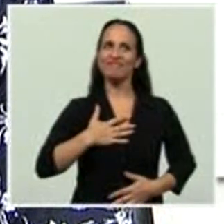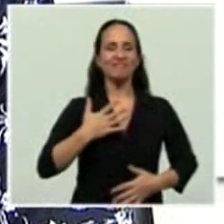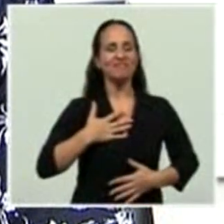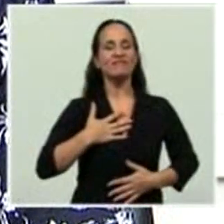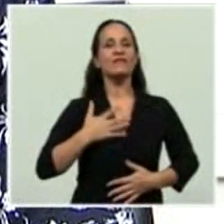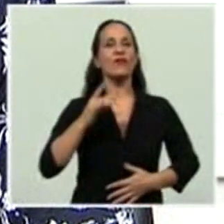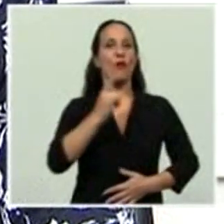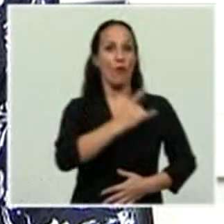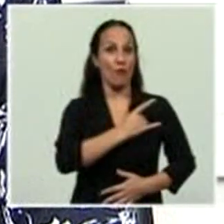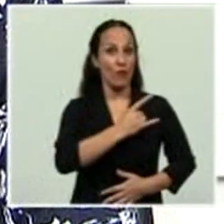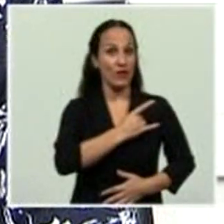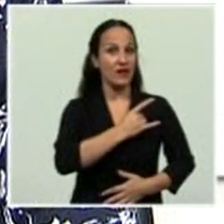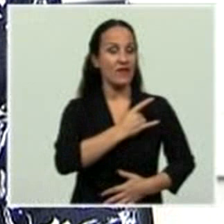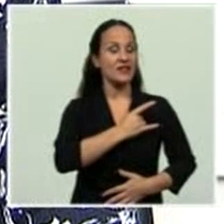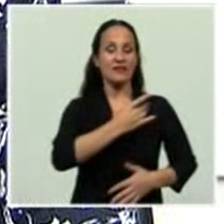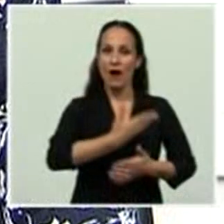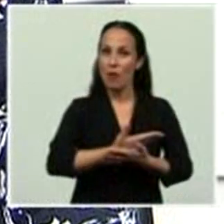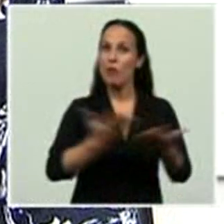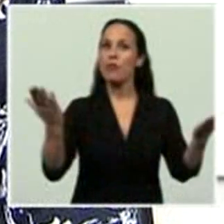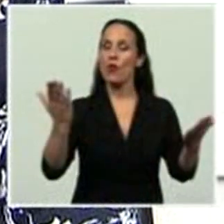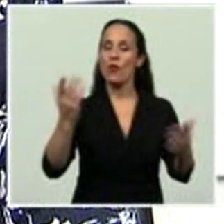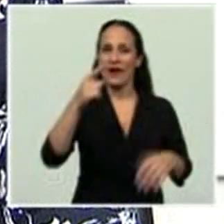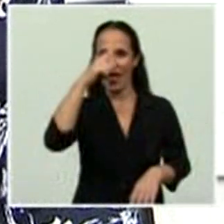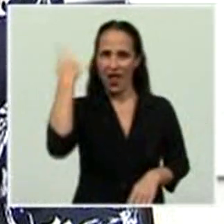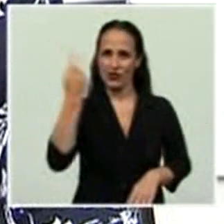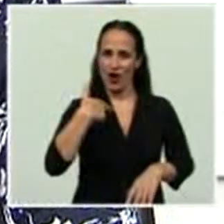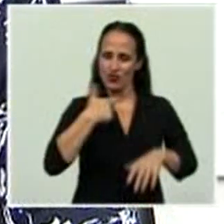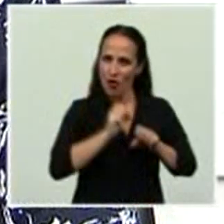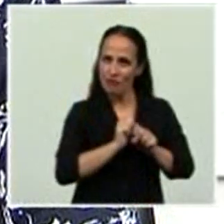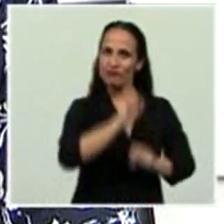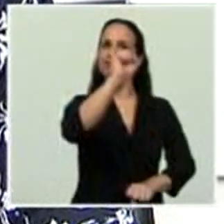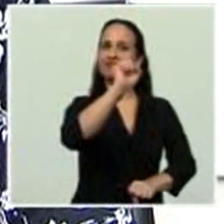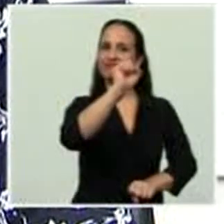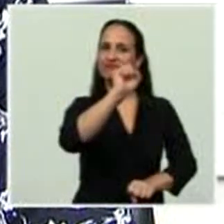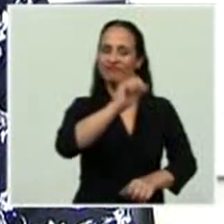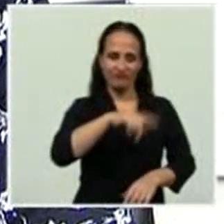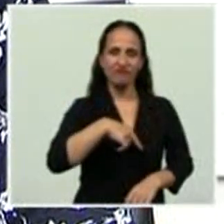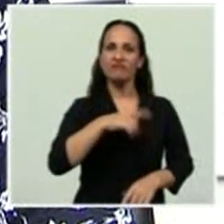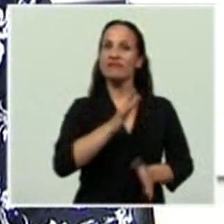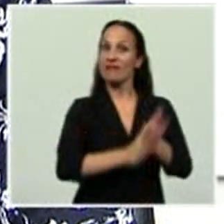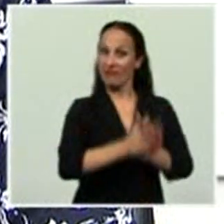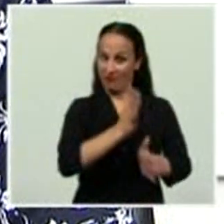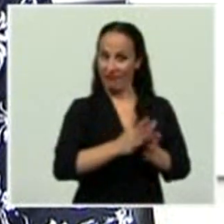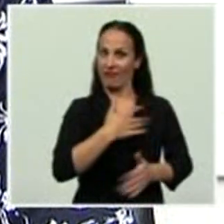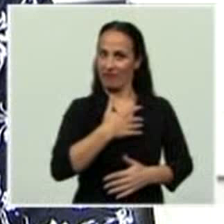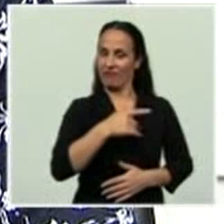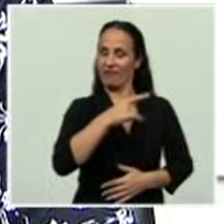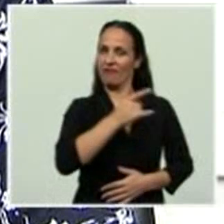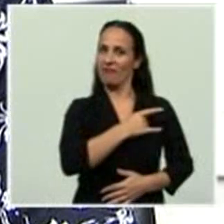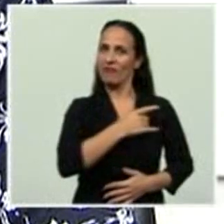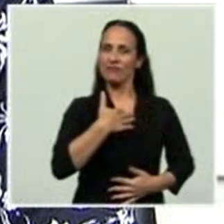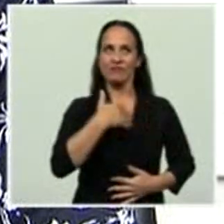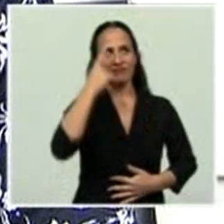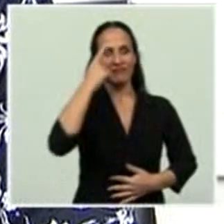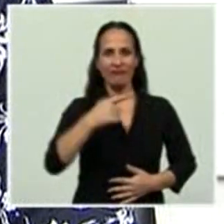la universidad pública nacional y gratuita que sea durante nuestra